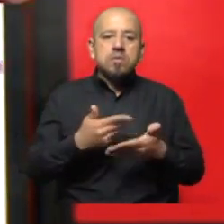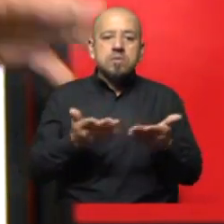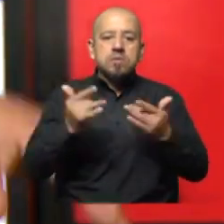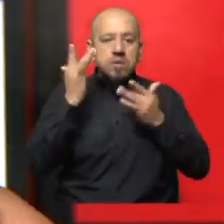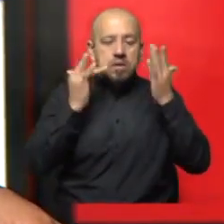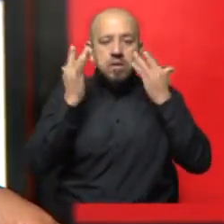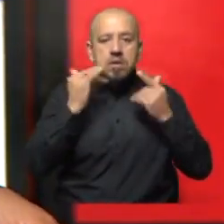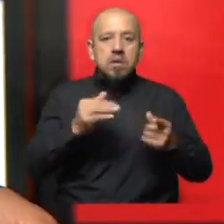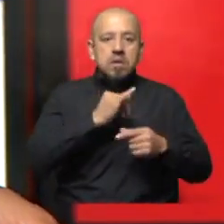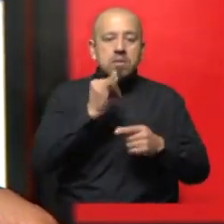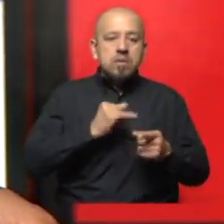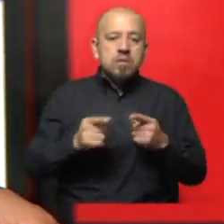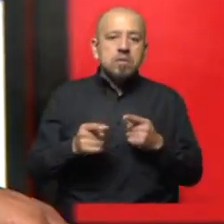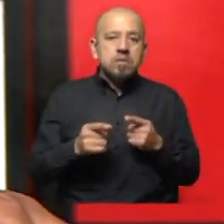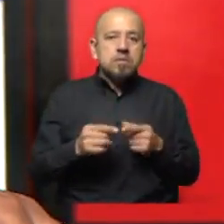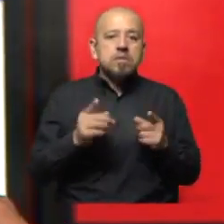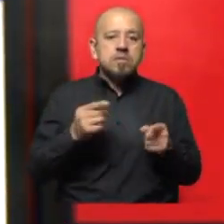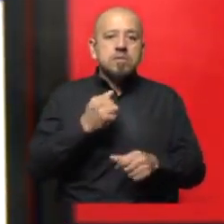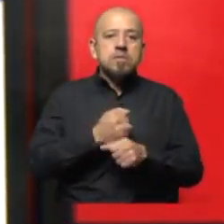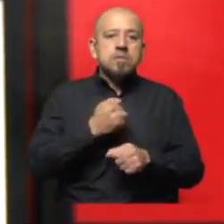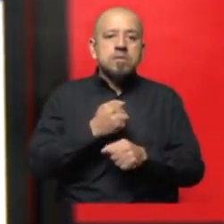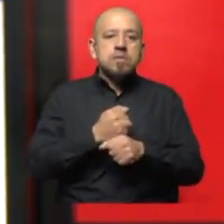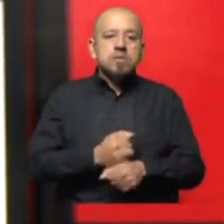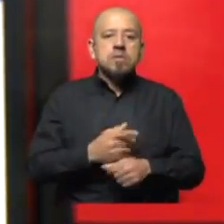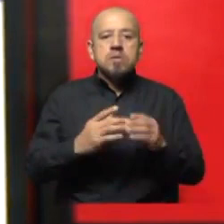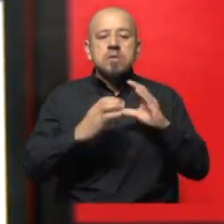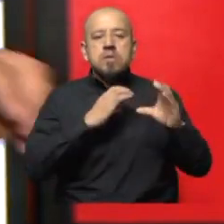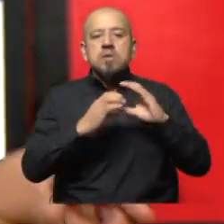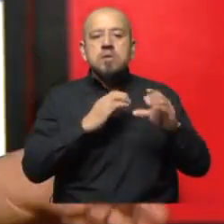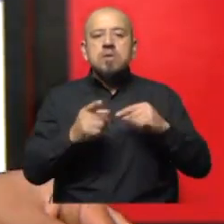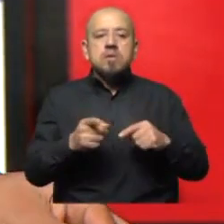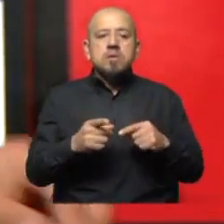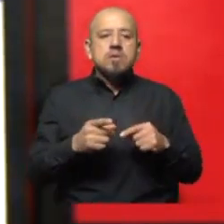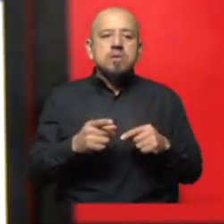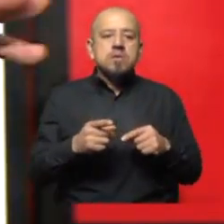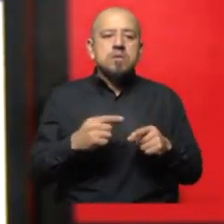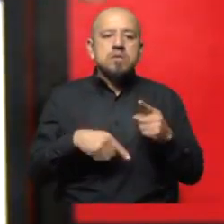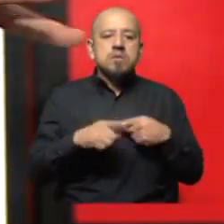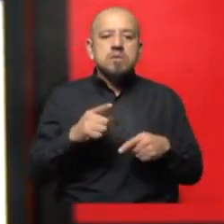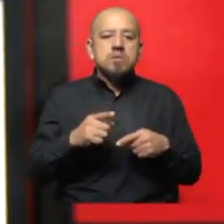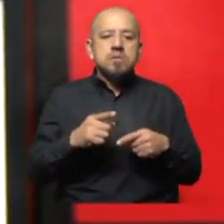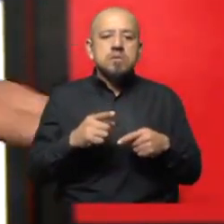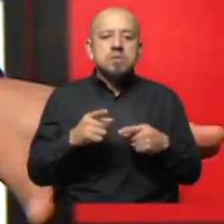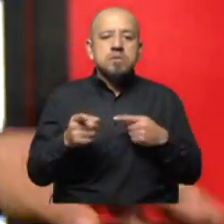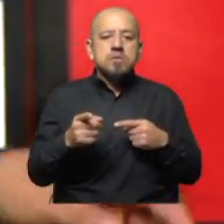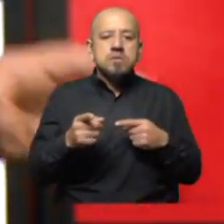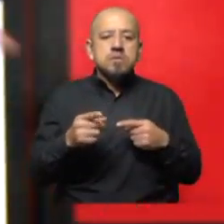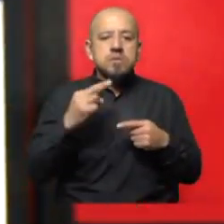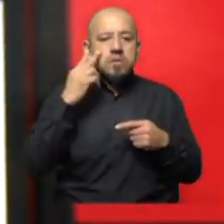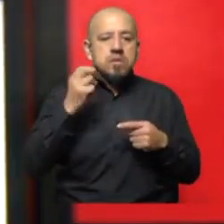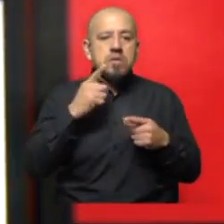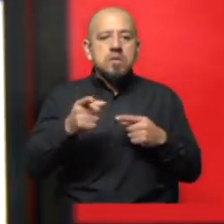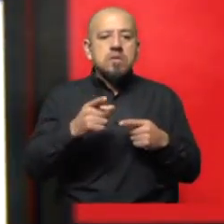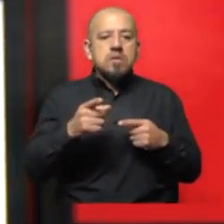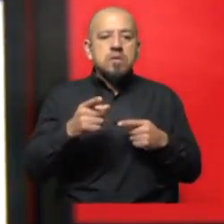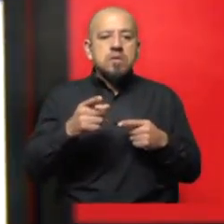paz y trabaja más que nada las energías y esto como es todo el clásico cuando escuchas en el bar es el que usa la